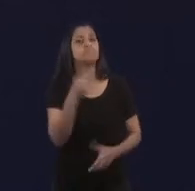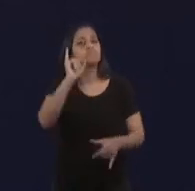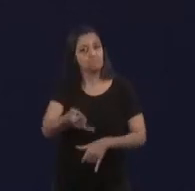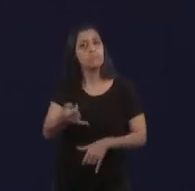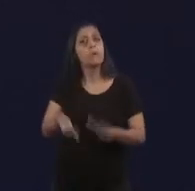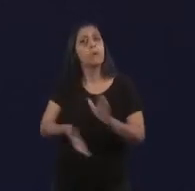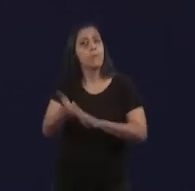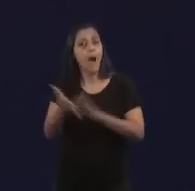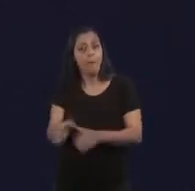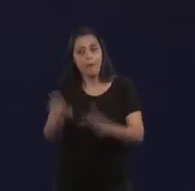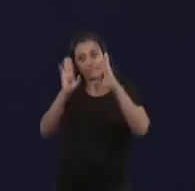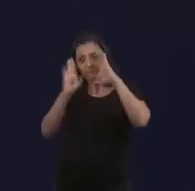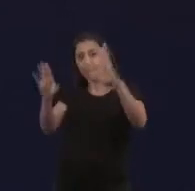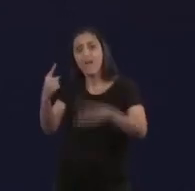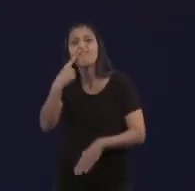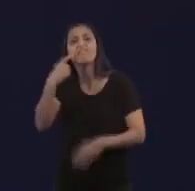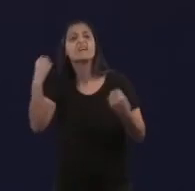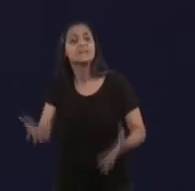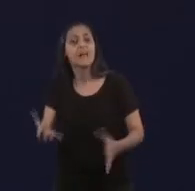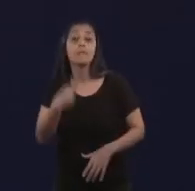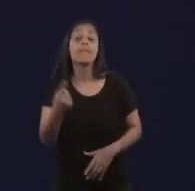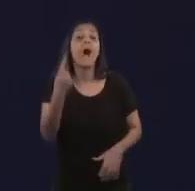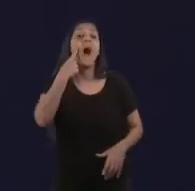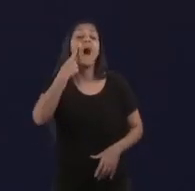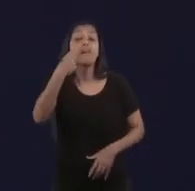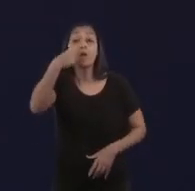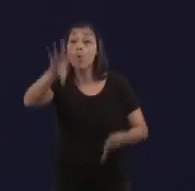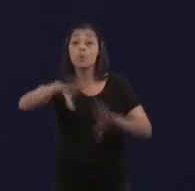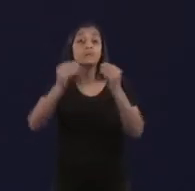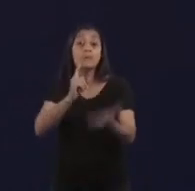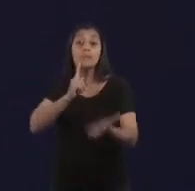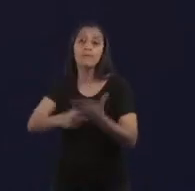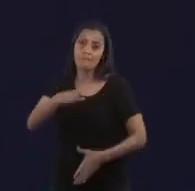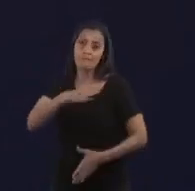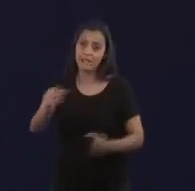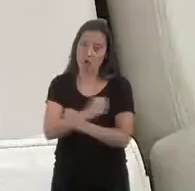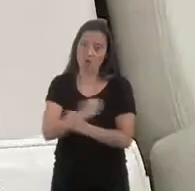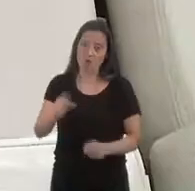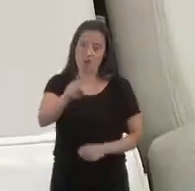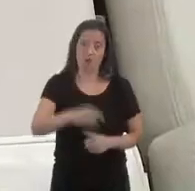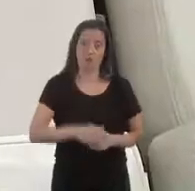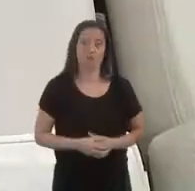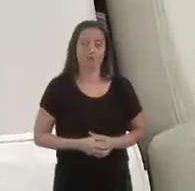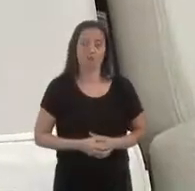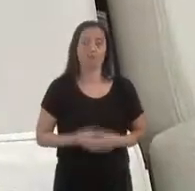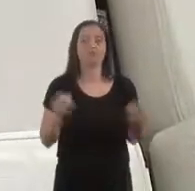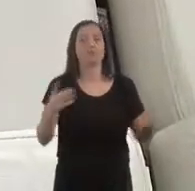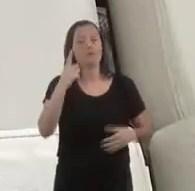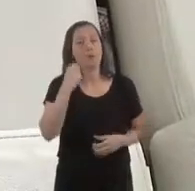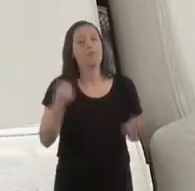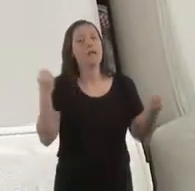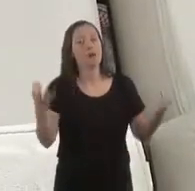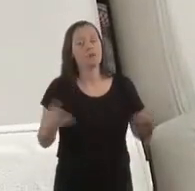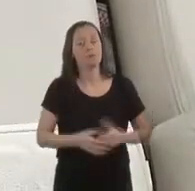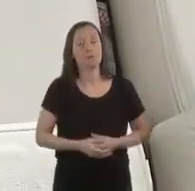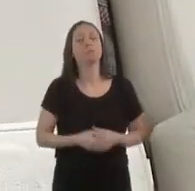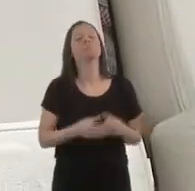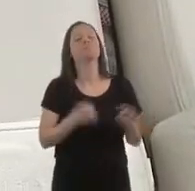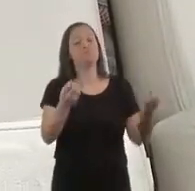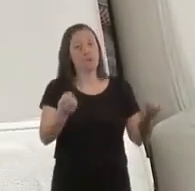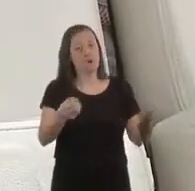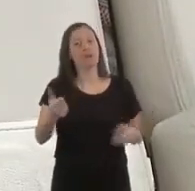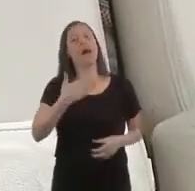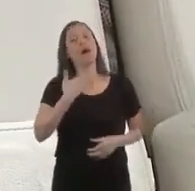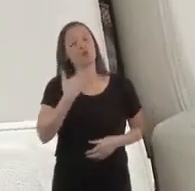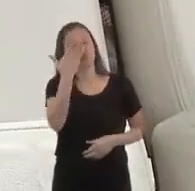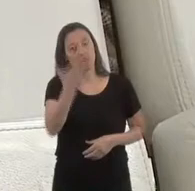caso cuál sea la determinación final, que todavía no la tenemos. Buen día, ¿cómo le va? Hola, amigo, ¿cómo anda? ¿Bien? Muy bien, señor Dadorni.